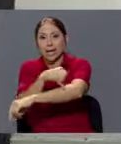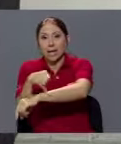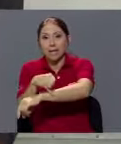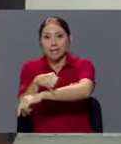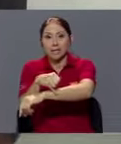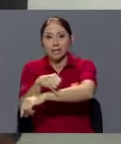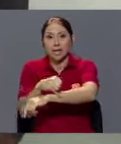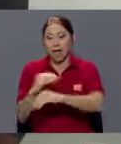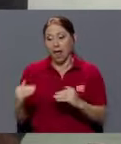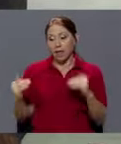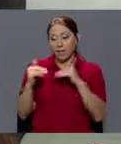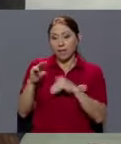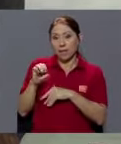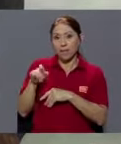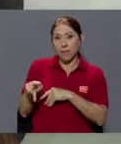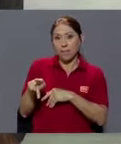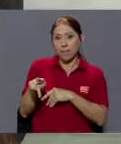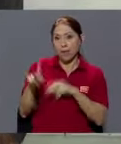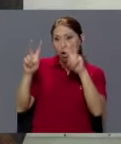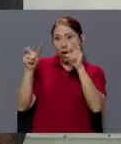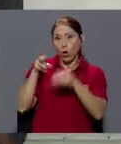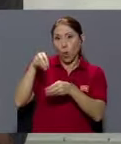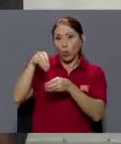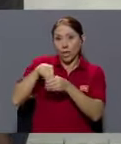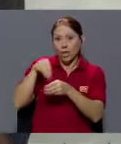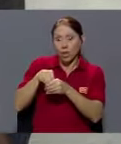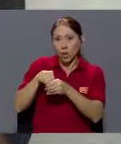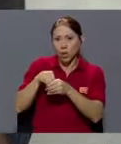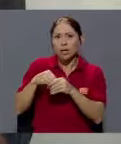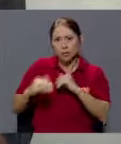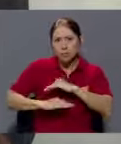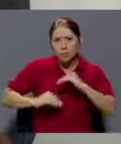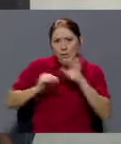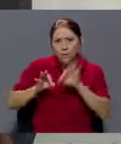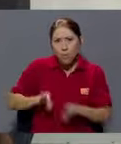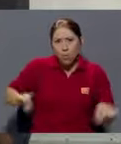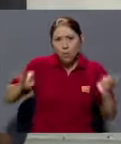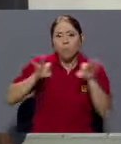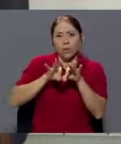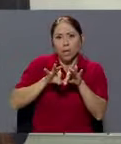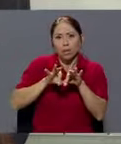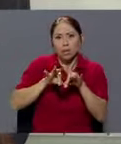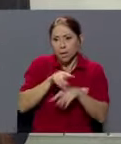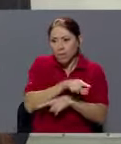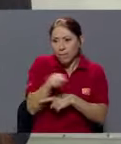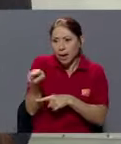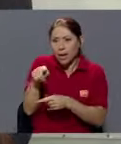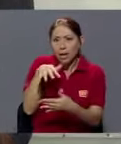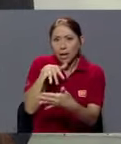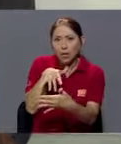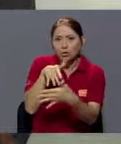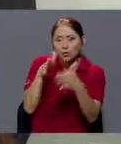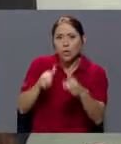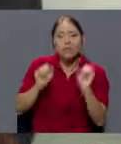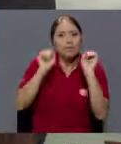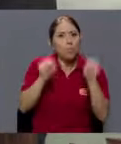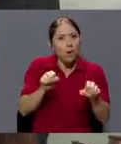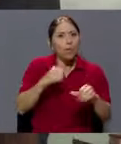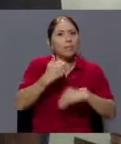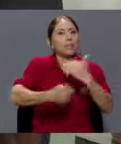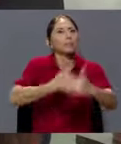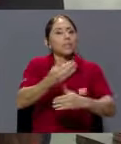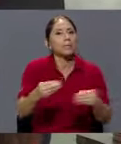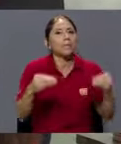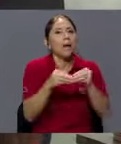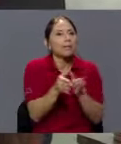maneja a nivel del MEP es una base muy importante para que el estudiante pueda llegar y desarrollarse de una forma más eficiente